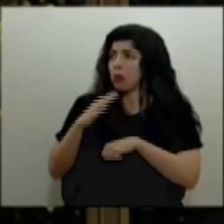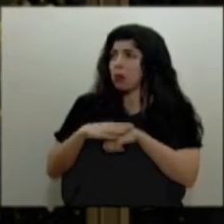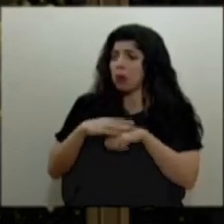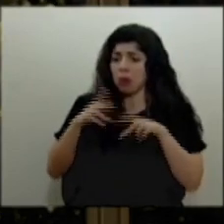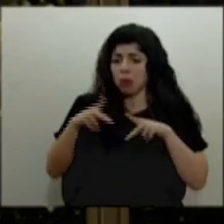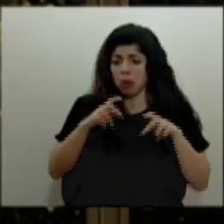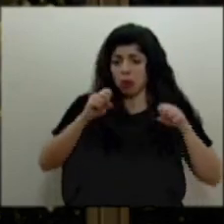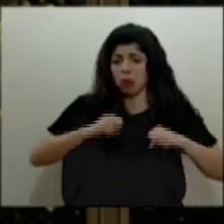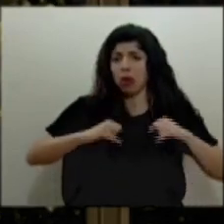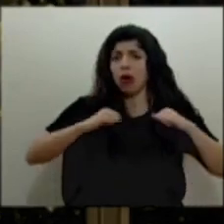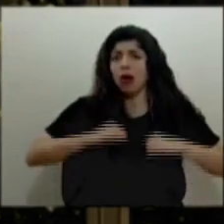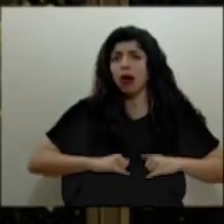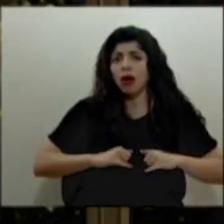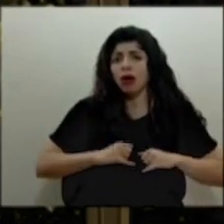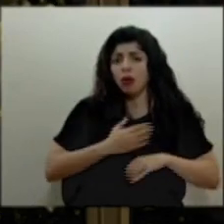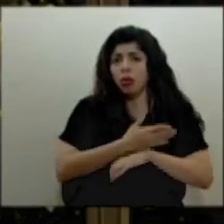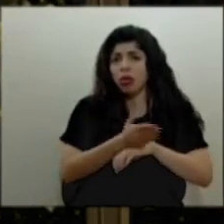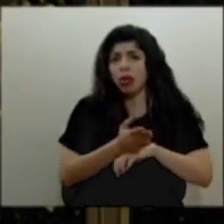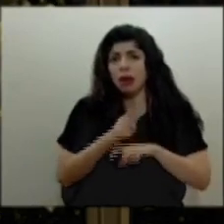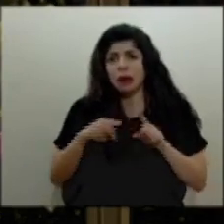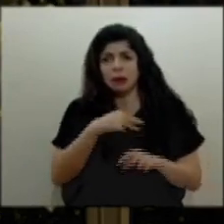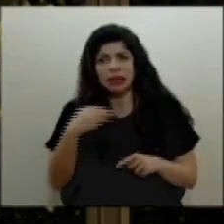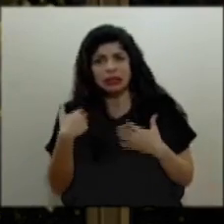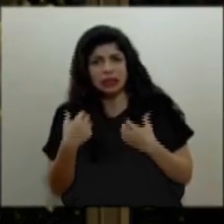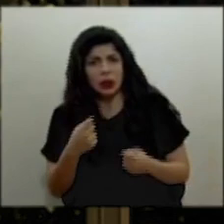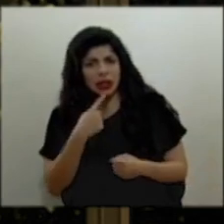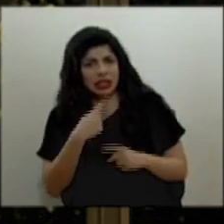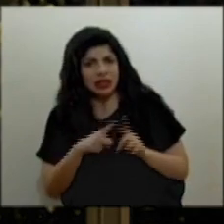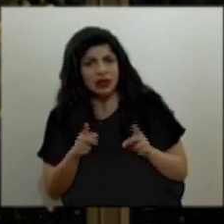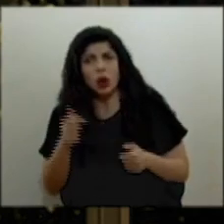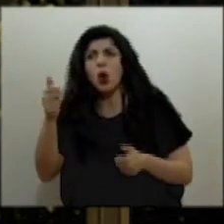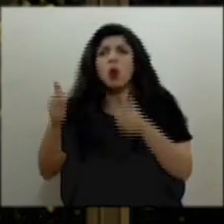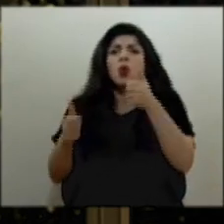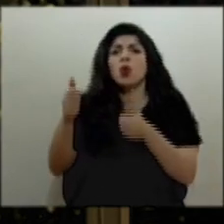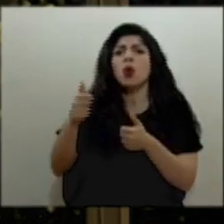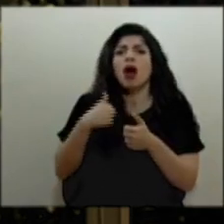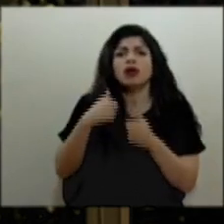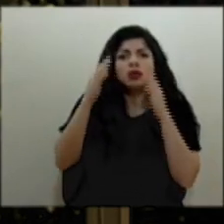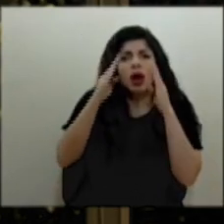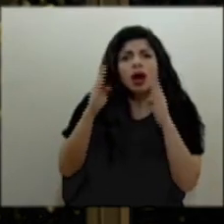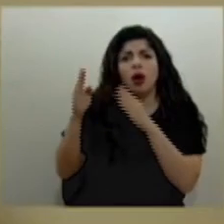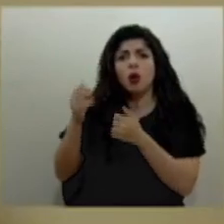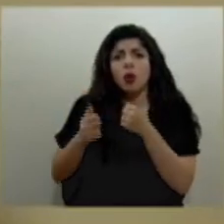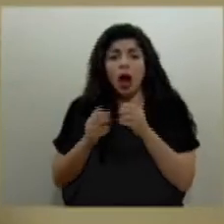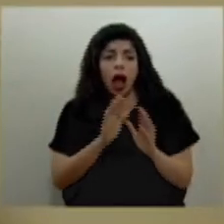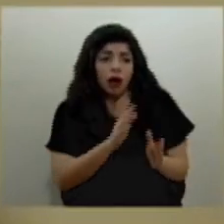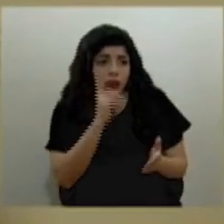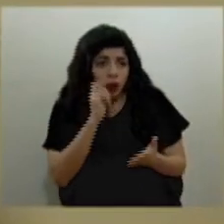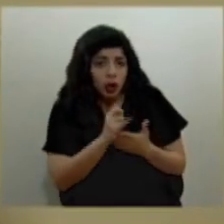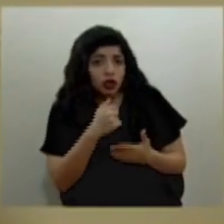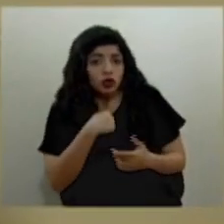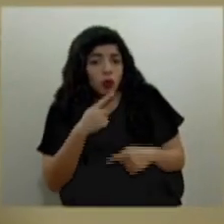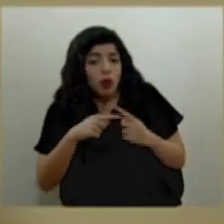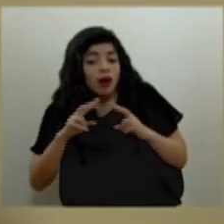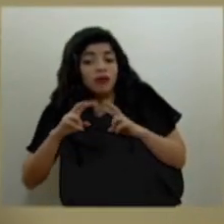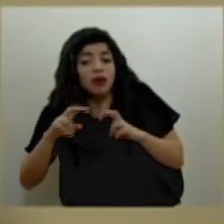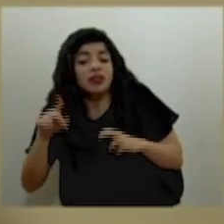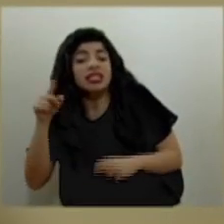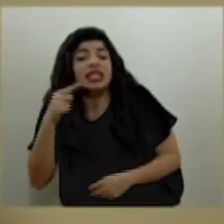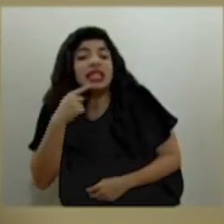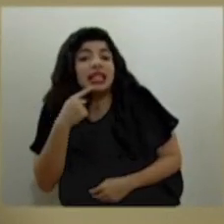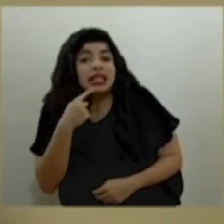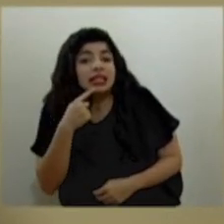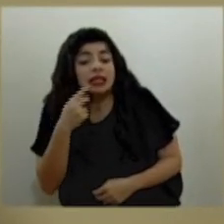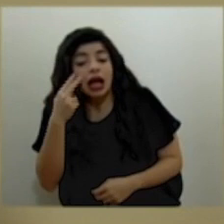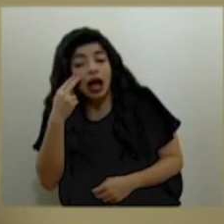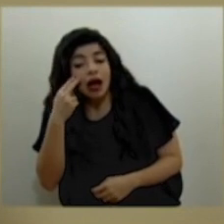gente dentro, pero el Ministerio de Salud me dice otra cosa, entonces, ¿a quién le hacemos caso? No, por eso le digo, vamos a revisar bien el dictamen, a ver qué es el